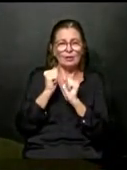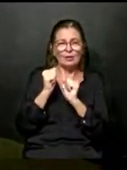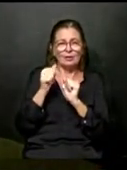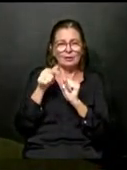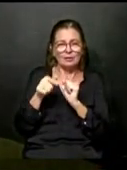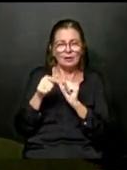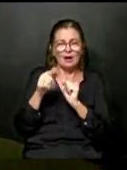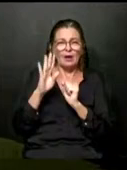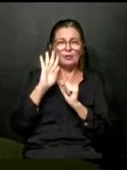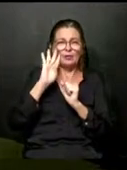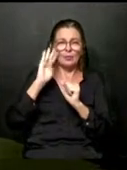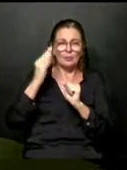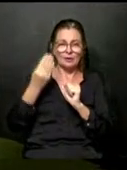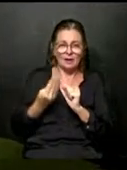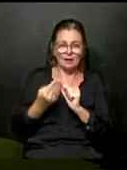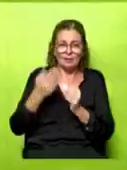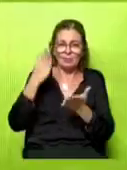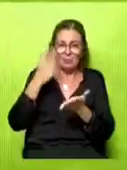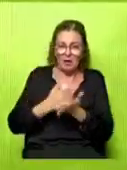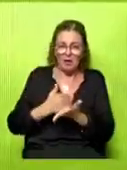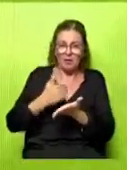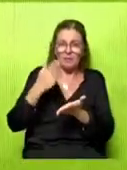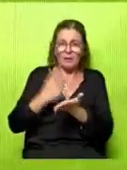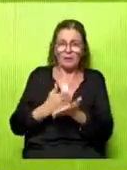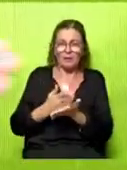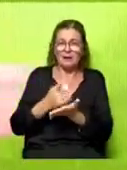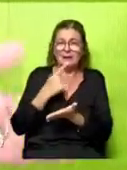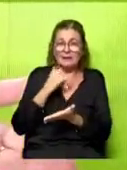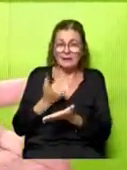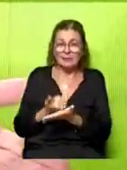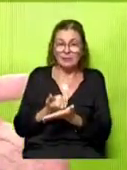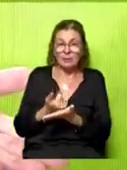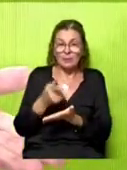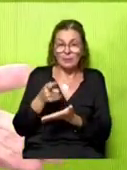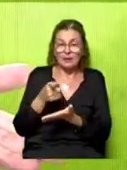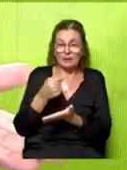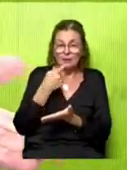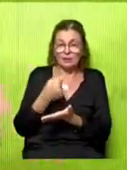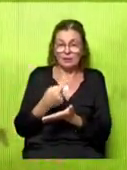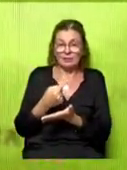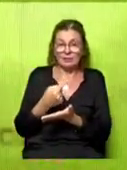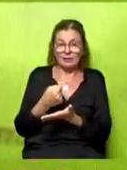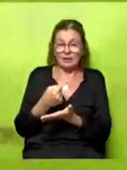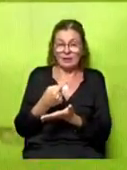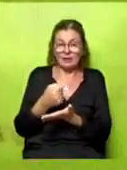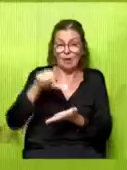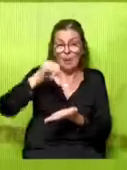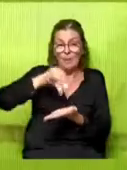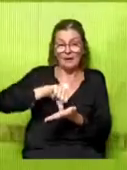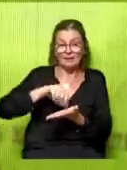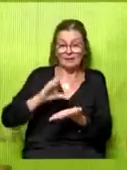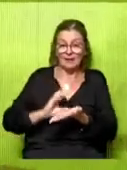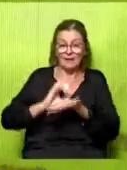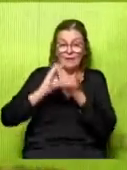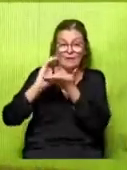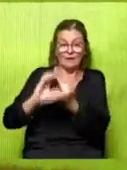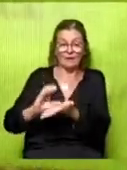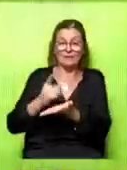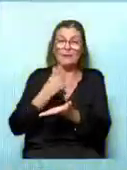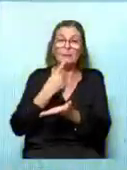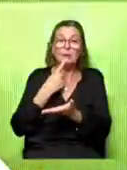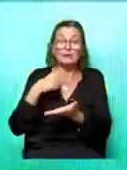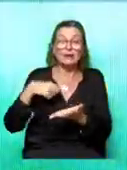no republicano, ¿viste? Hay que ponerlo de ejemplo, pero él lo pone de ejemplo. Dice, los países que invierten en